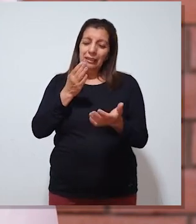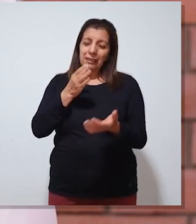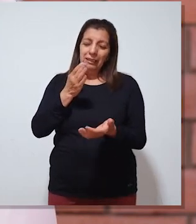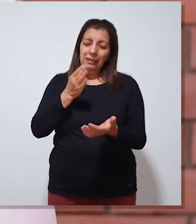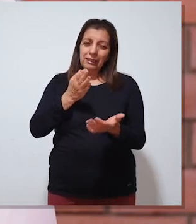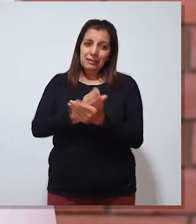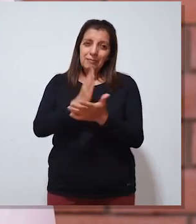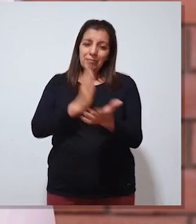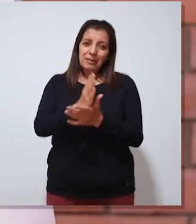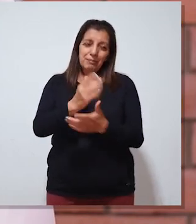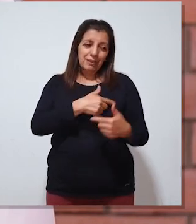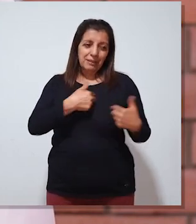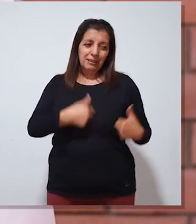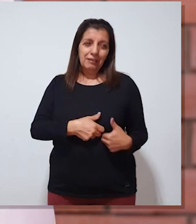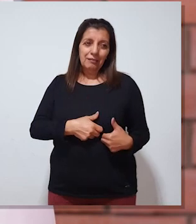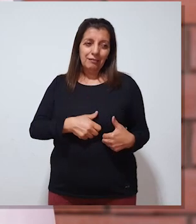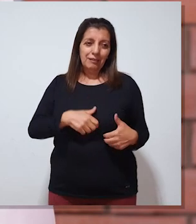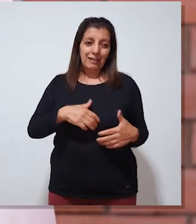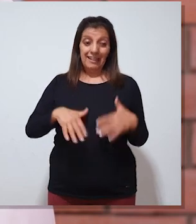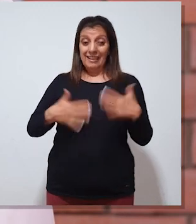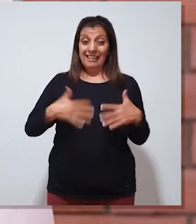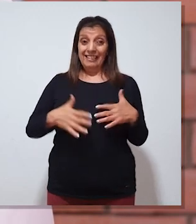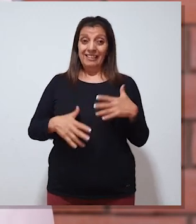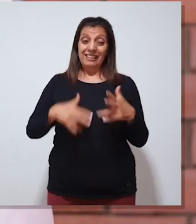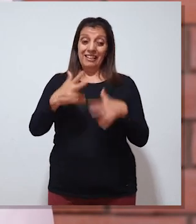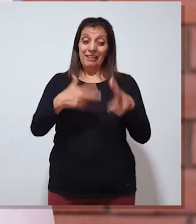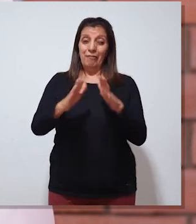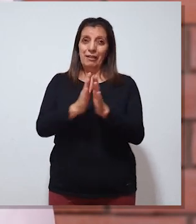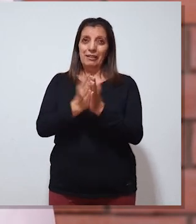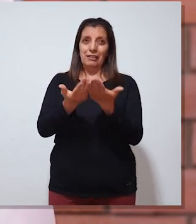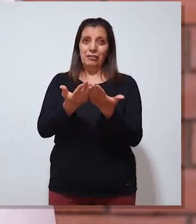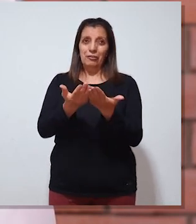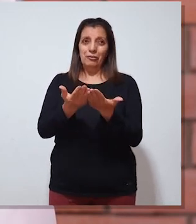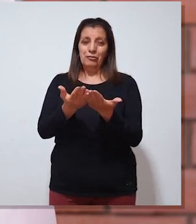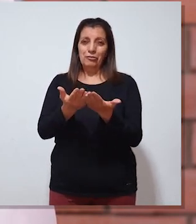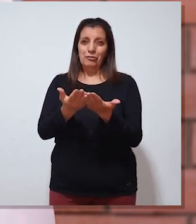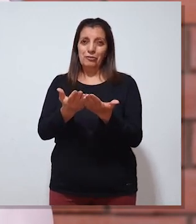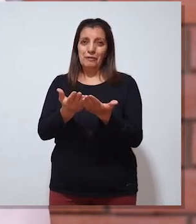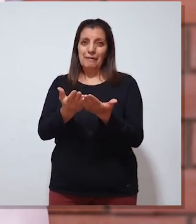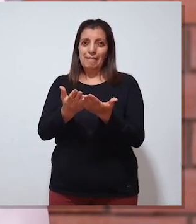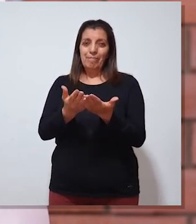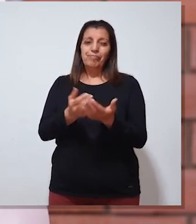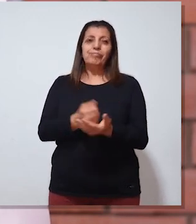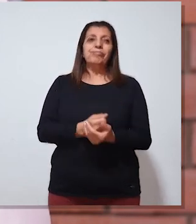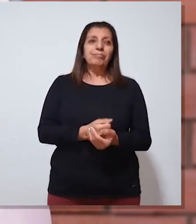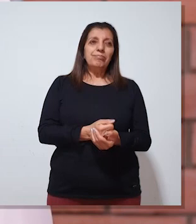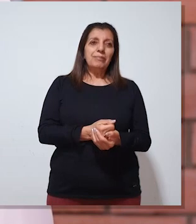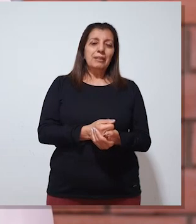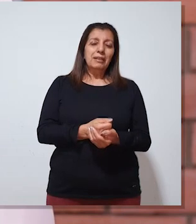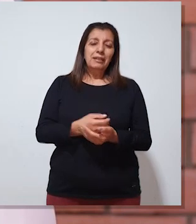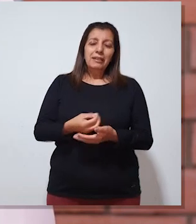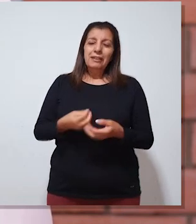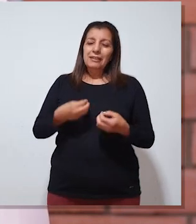en la alegría de anunciar el Evangelio y entregarse con todo su corazón, con toda su alma, con todo